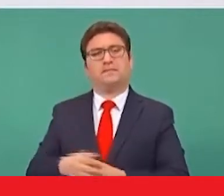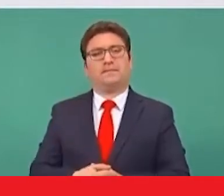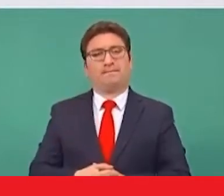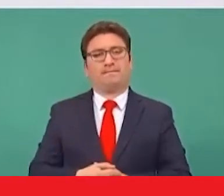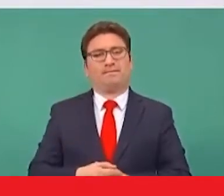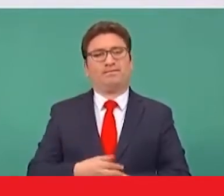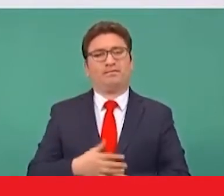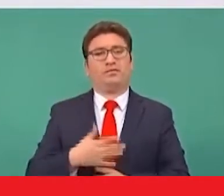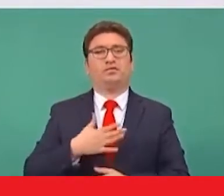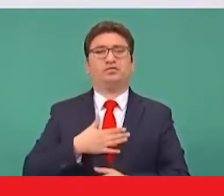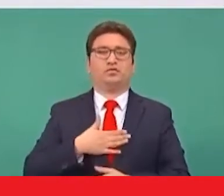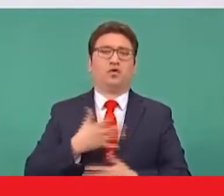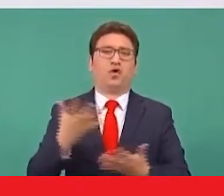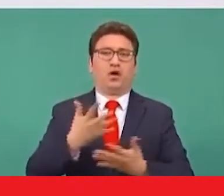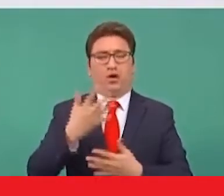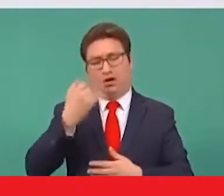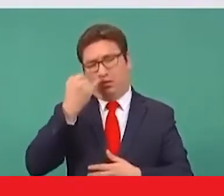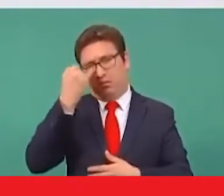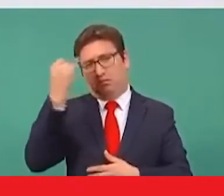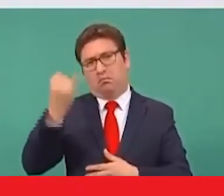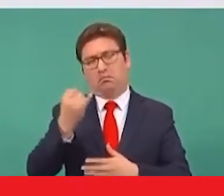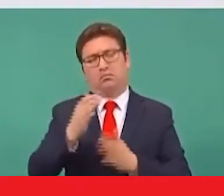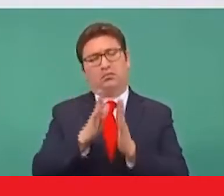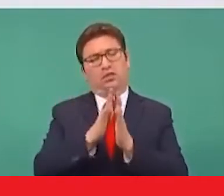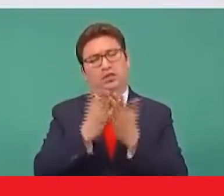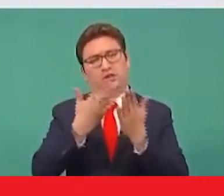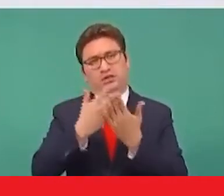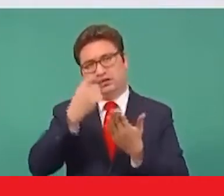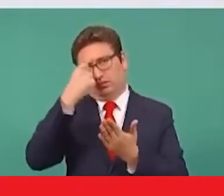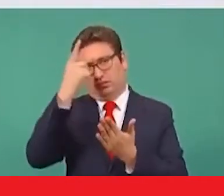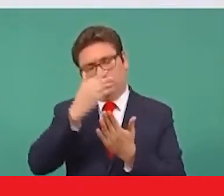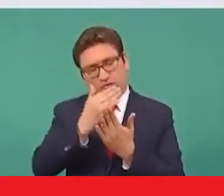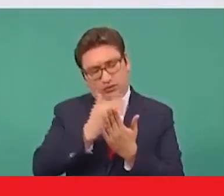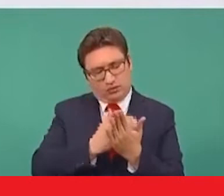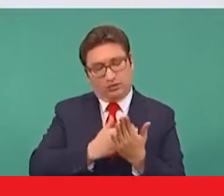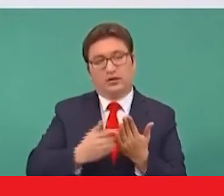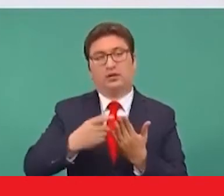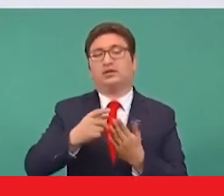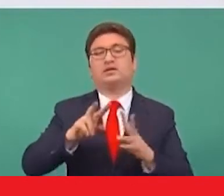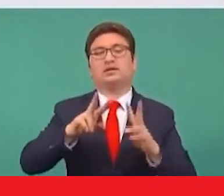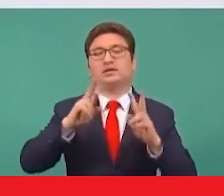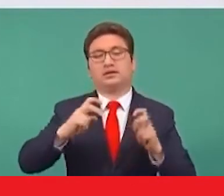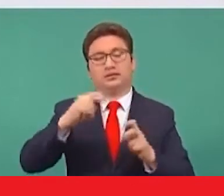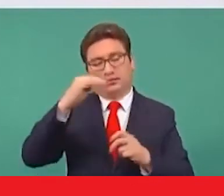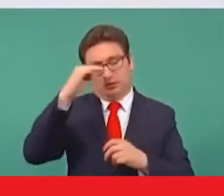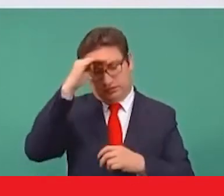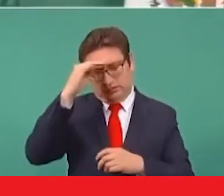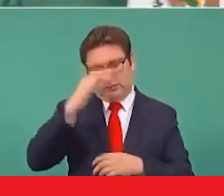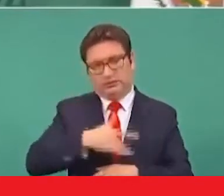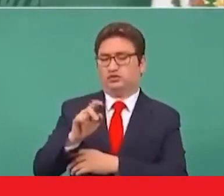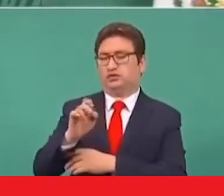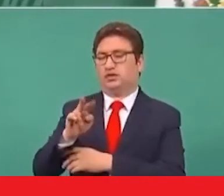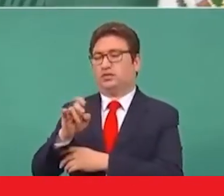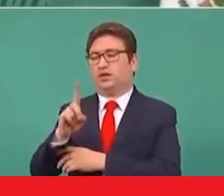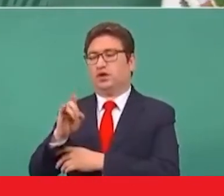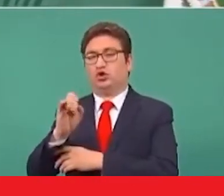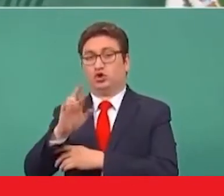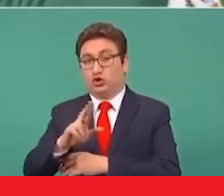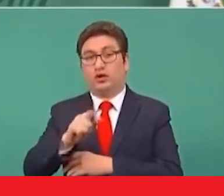y a hacer un libro, ya lo he dicho, sobre el pensamiento conservador, que es un tema importantísimo,